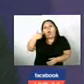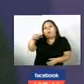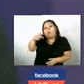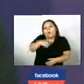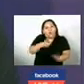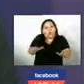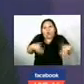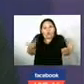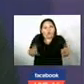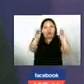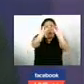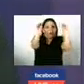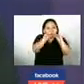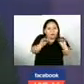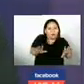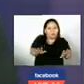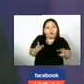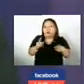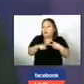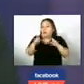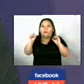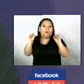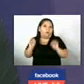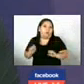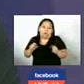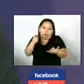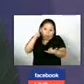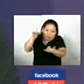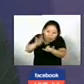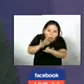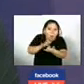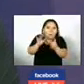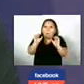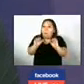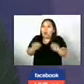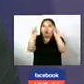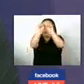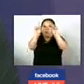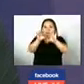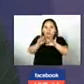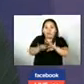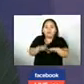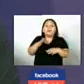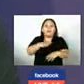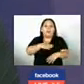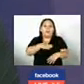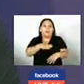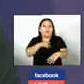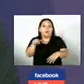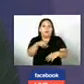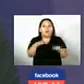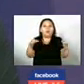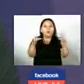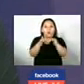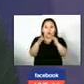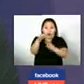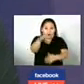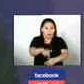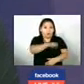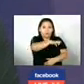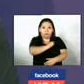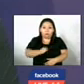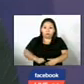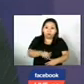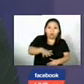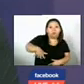internet qué sucede si yo no puedo utilizar la página web existe un despliegue a nivel de todo el territorio de